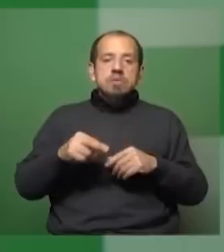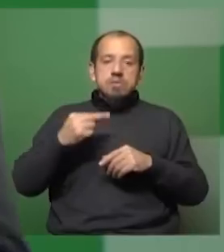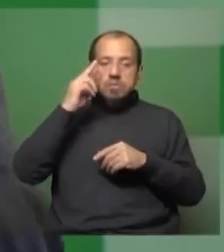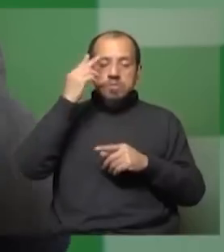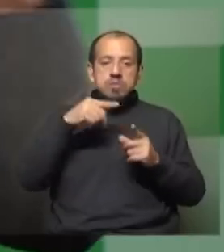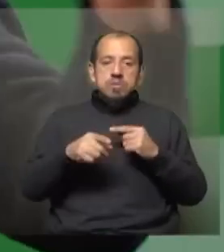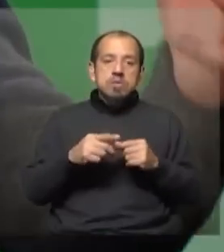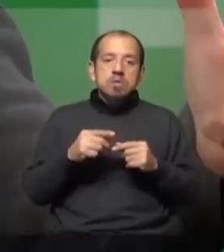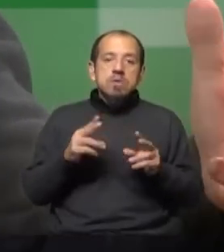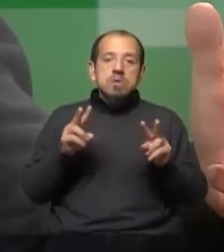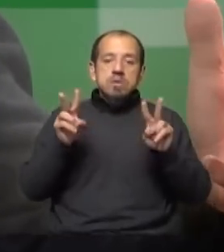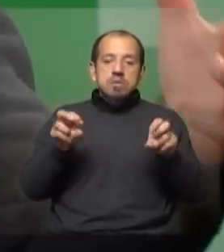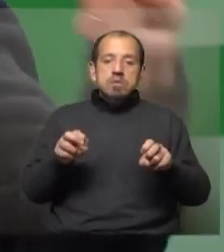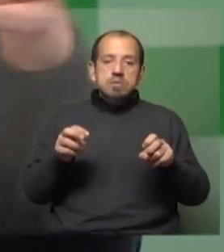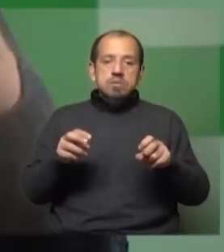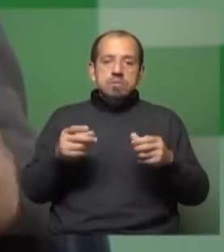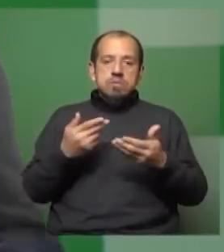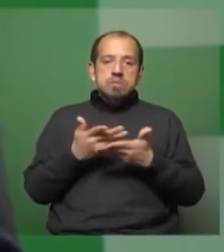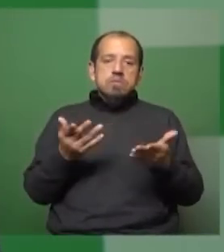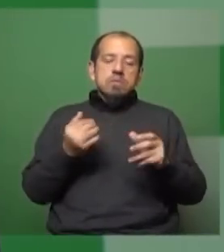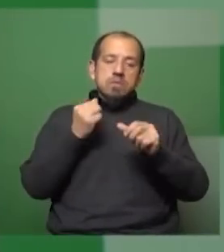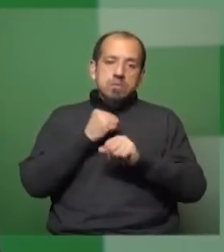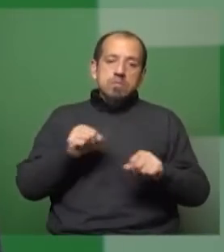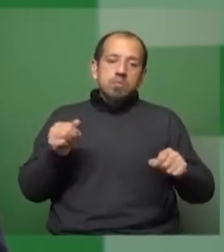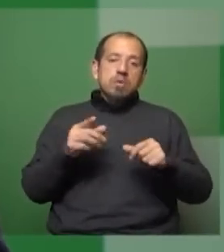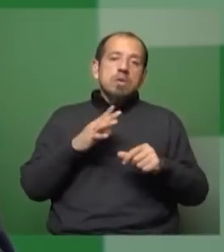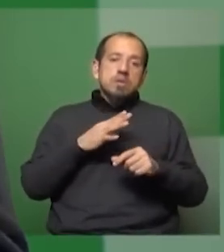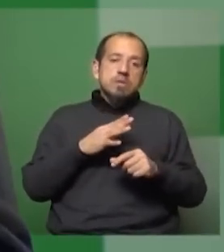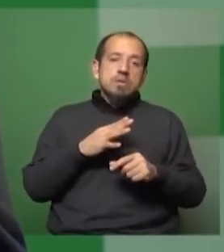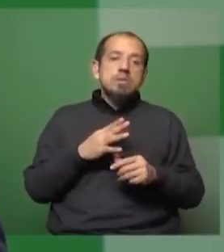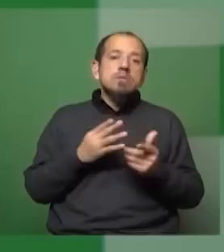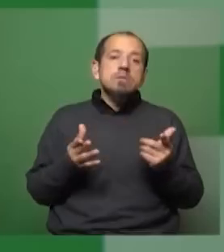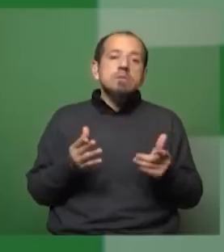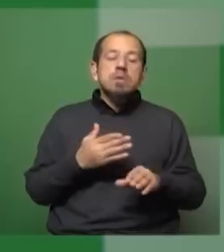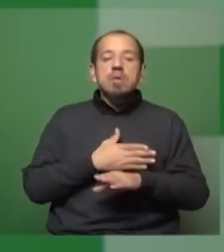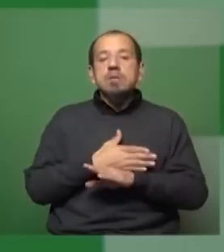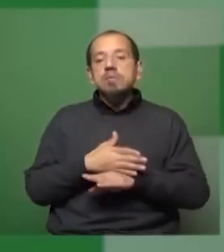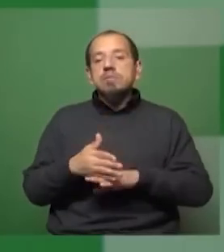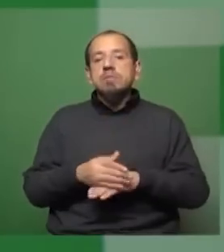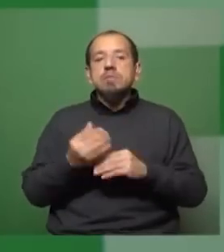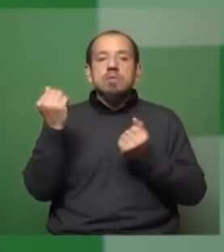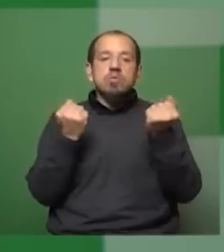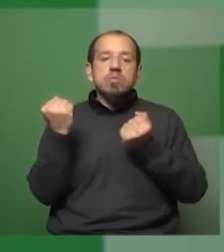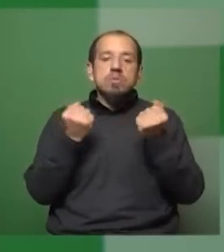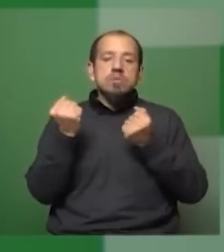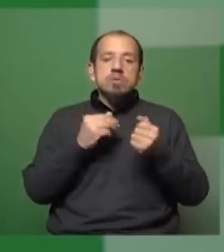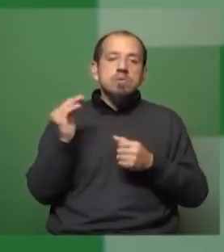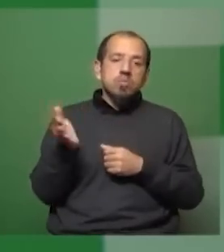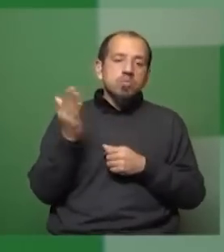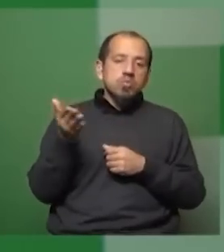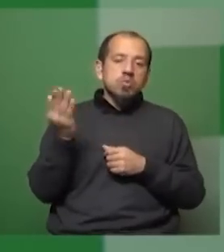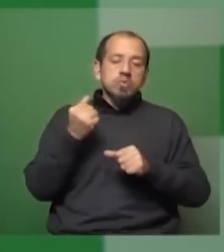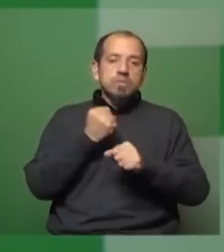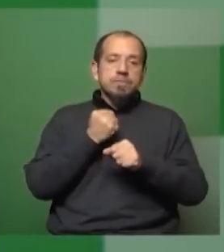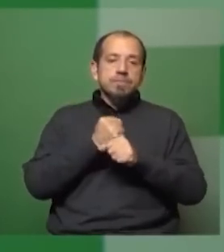que todos esos temas regionales después pueden tener impactos en esos temas y que después tiene impactos en la economía en la producción nacional en